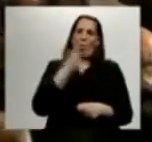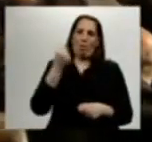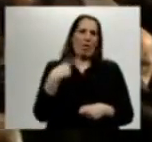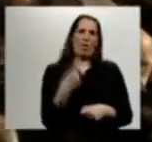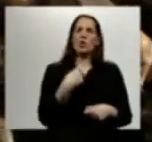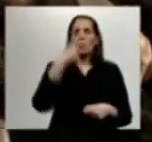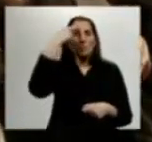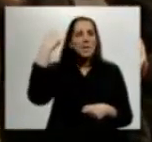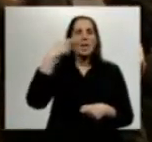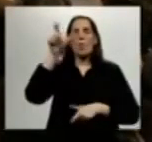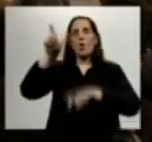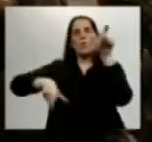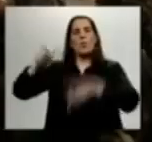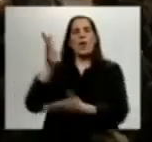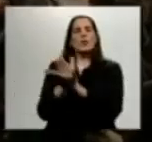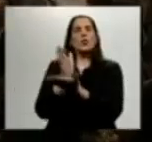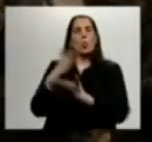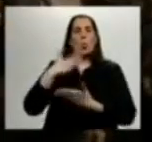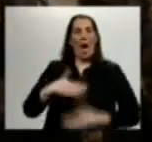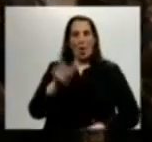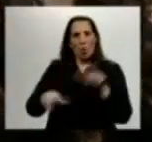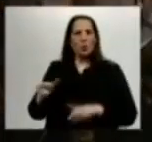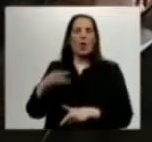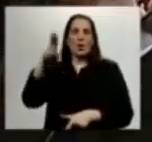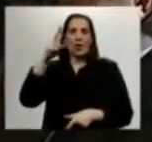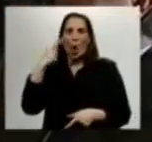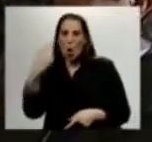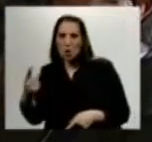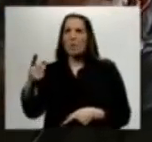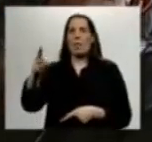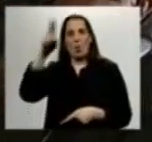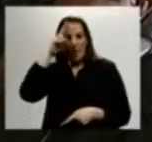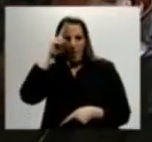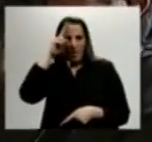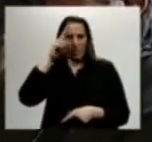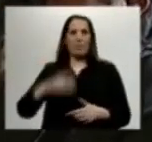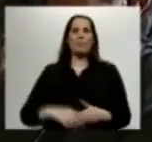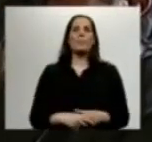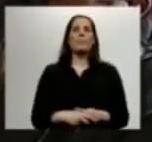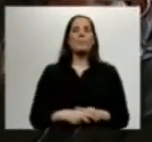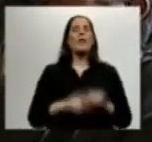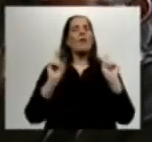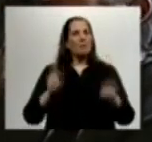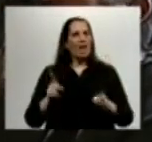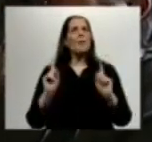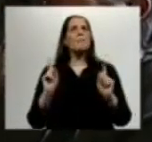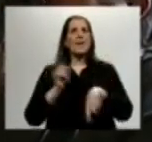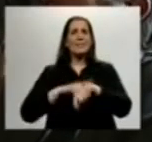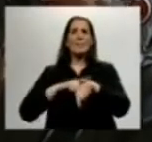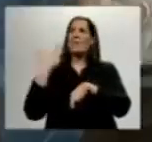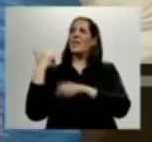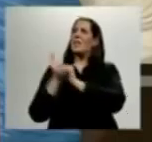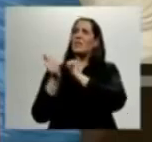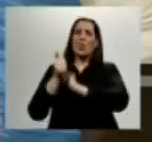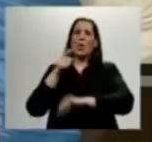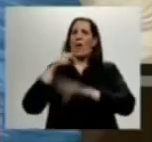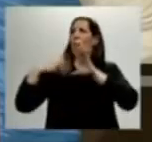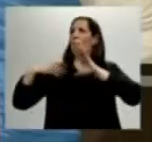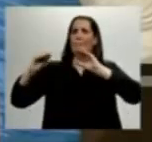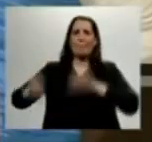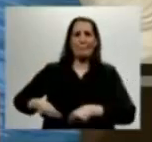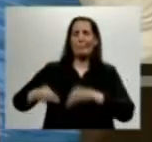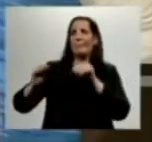derechos humanos. También es un punto final para una historia de frustraciones, porque debemos